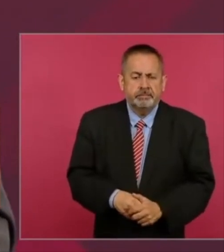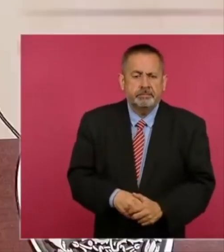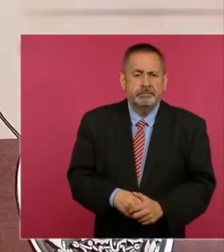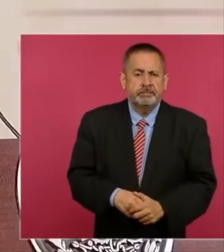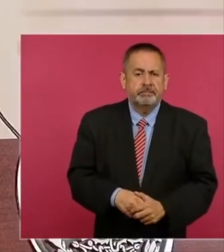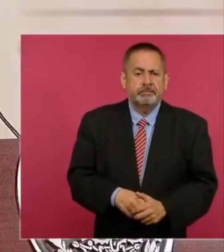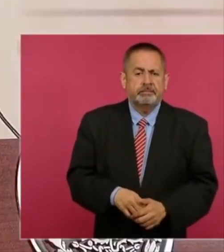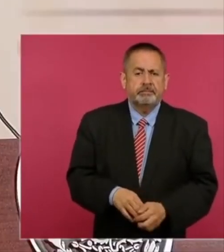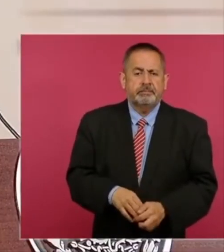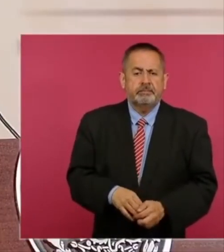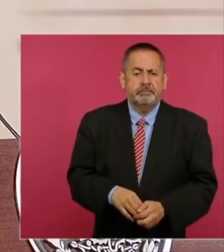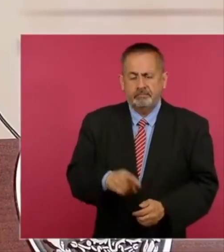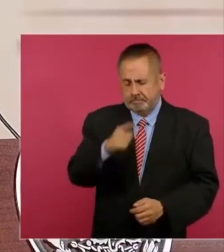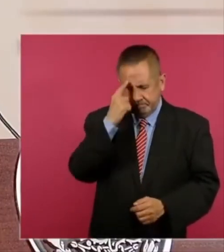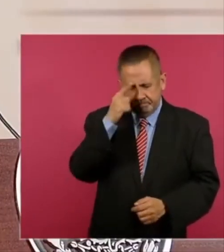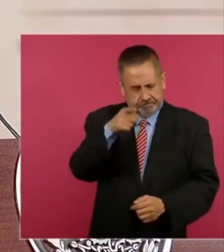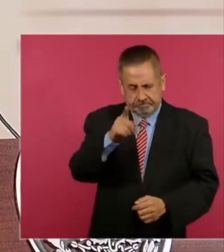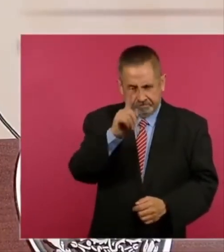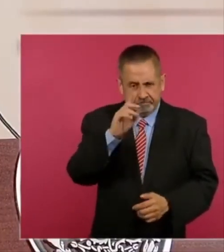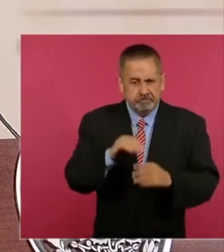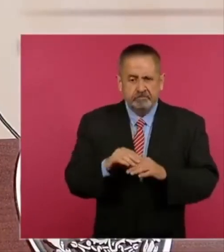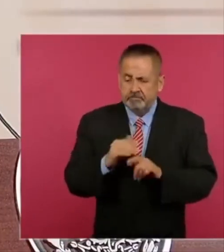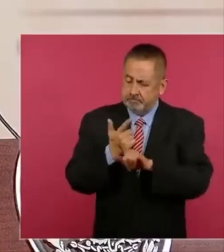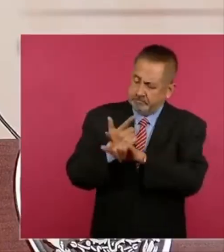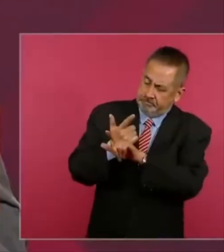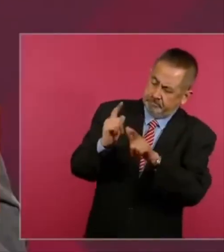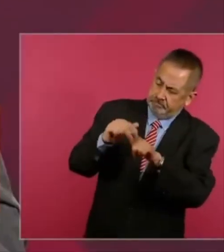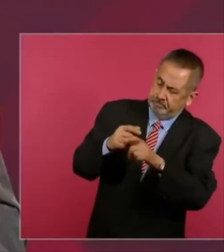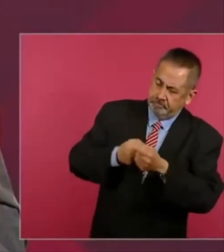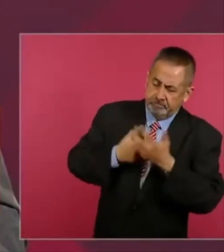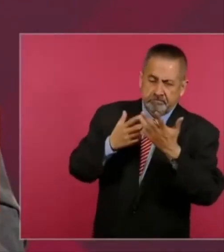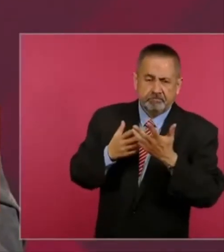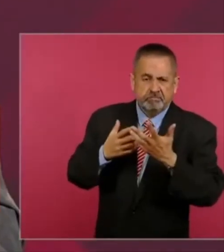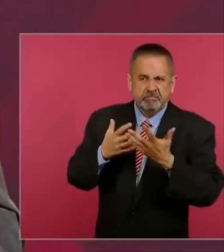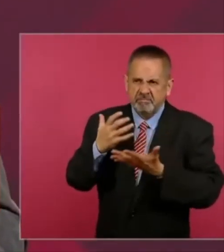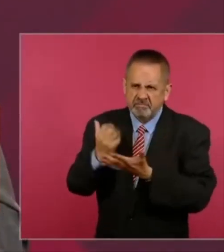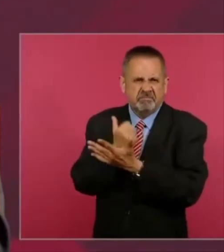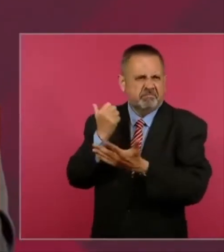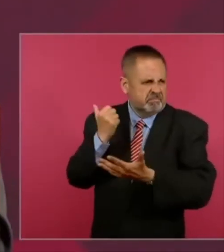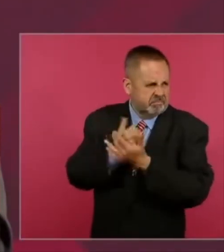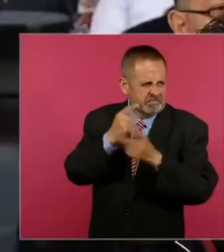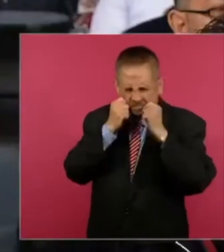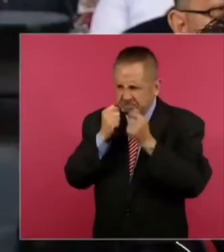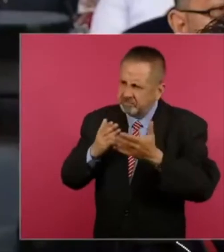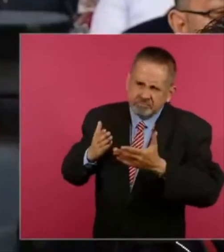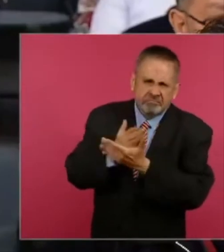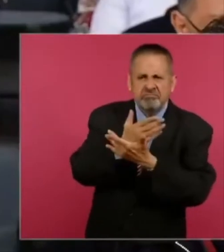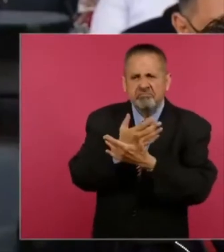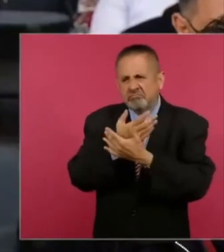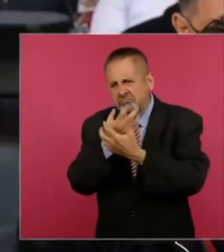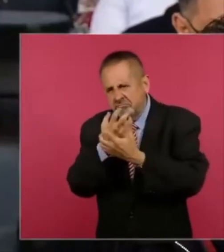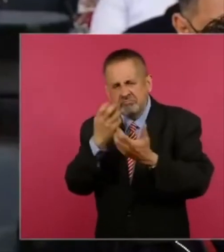que tengas presente que la libertad no se implora, se conquista. Siempre